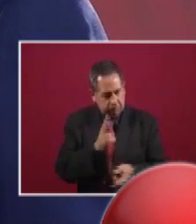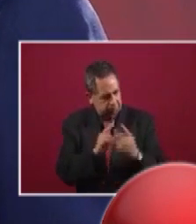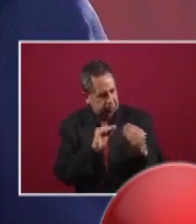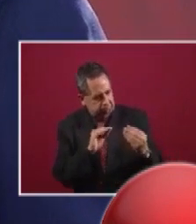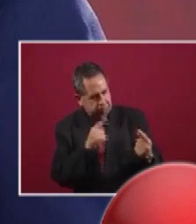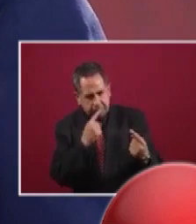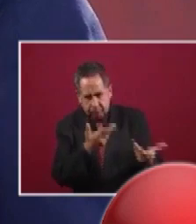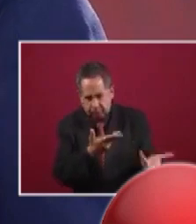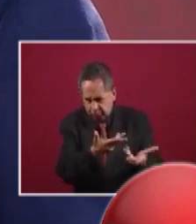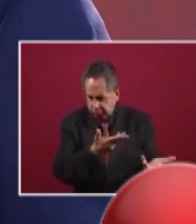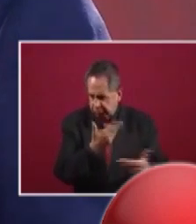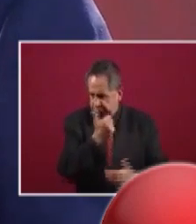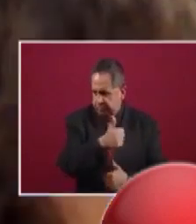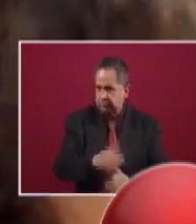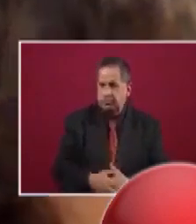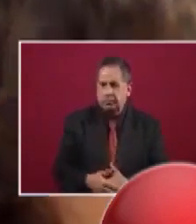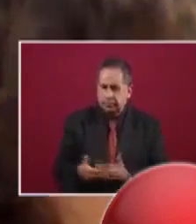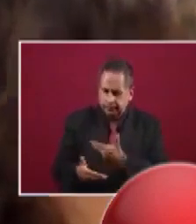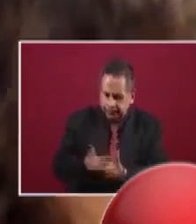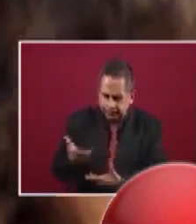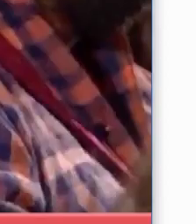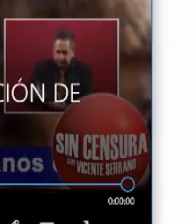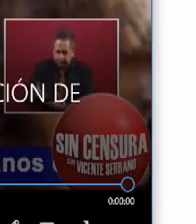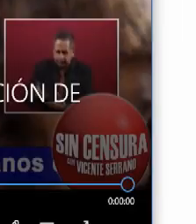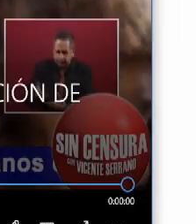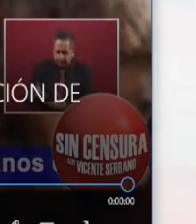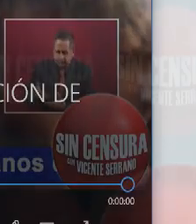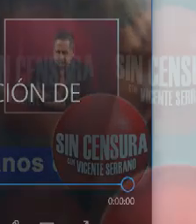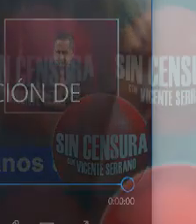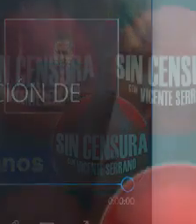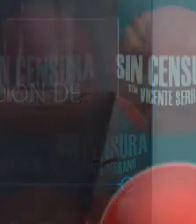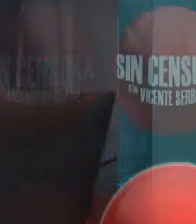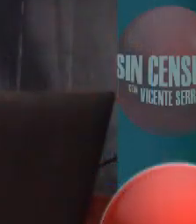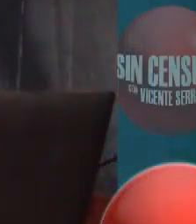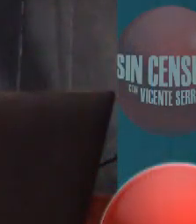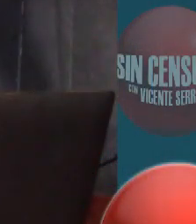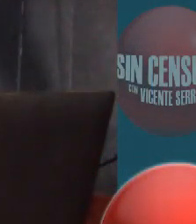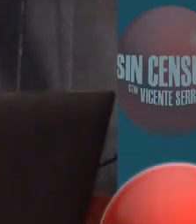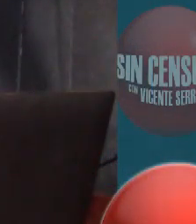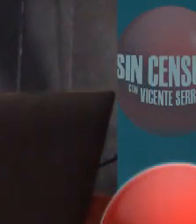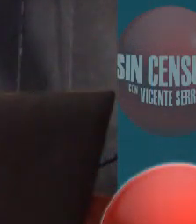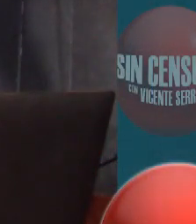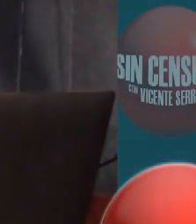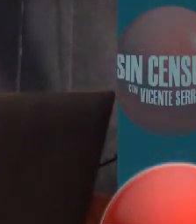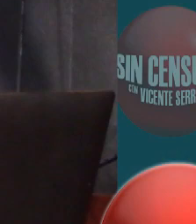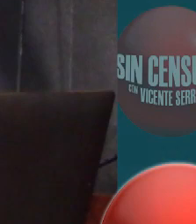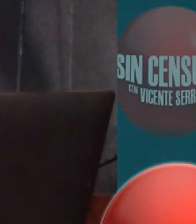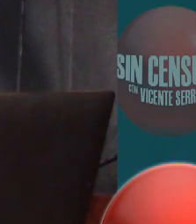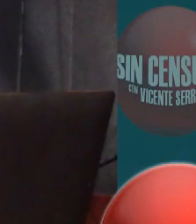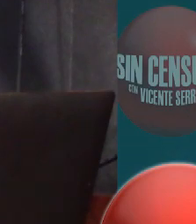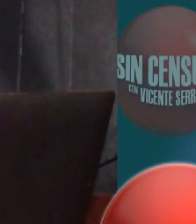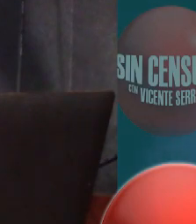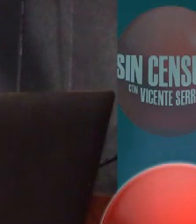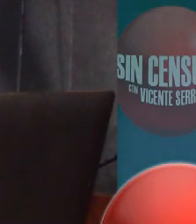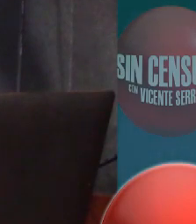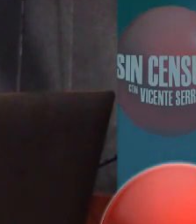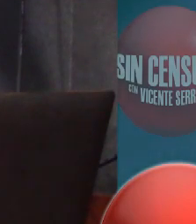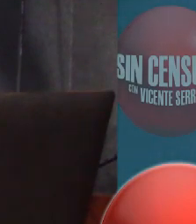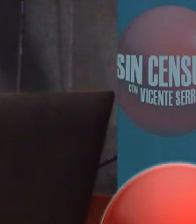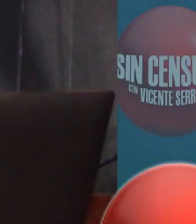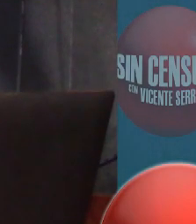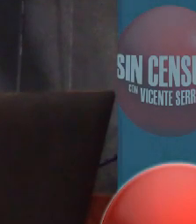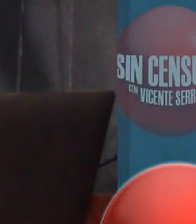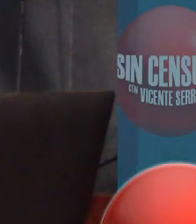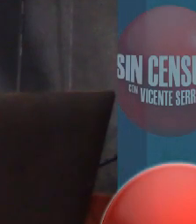debatir así. A sus órdenes. Muchas gracias. Bueno, y así termina. De hecho, así terminó la conferencia mañanera